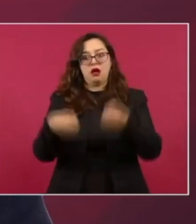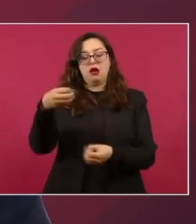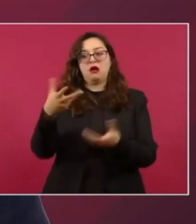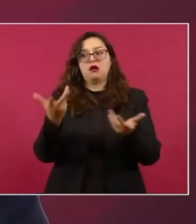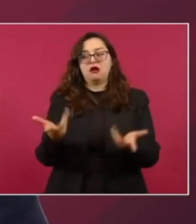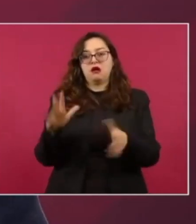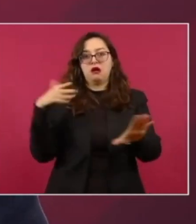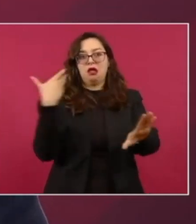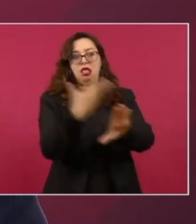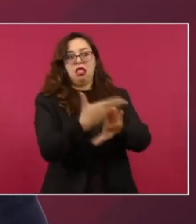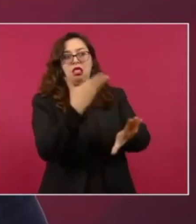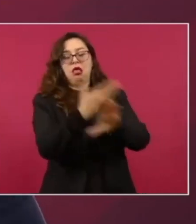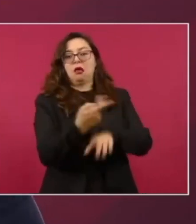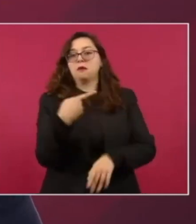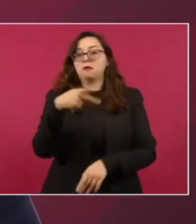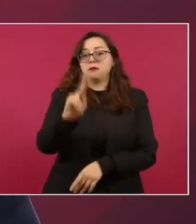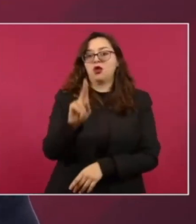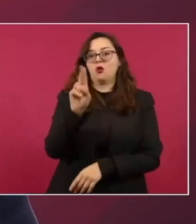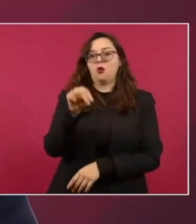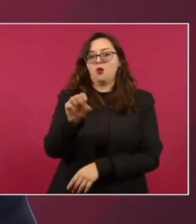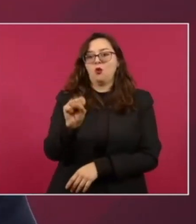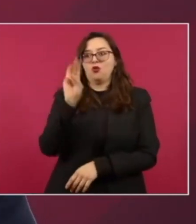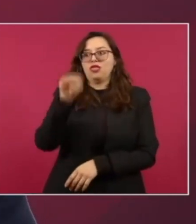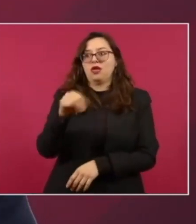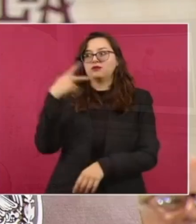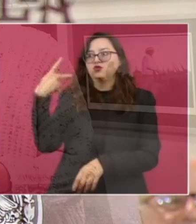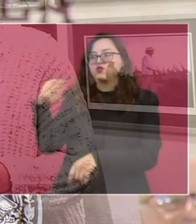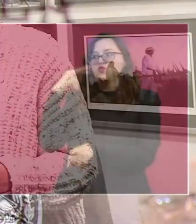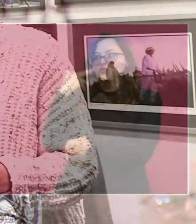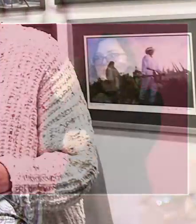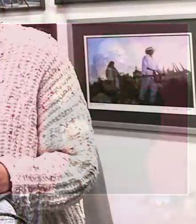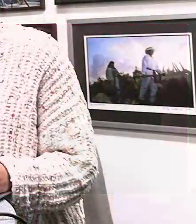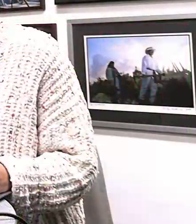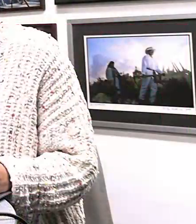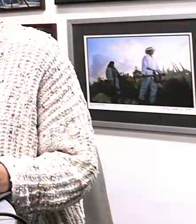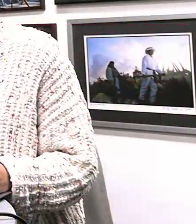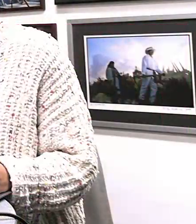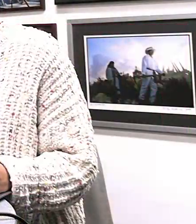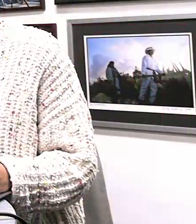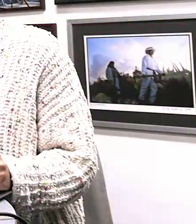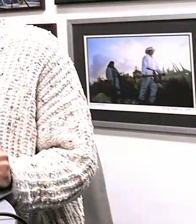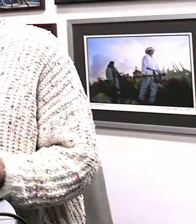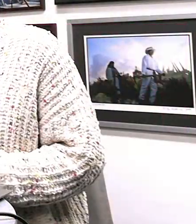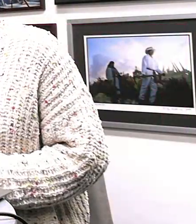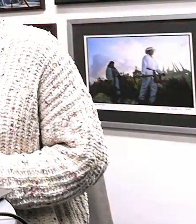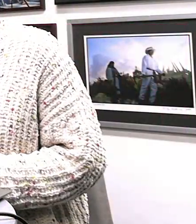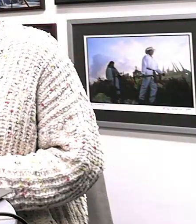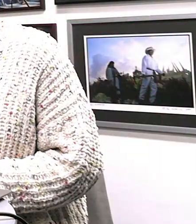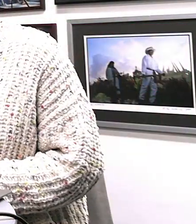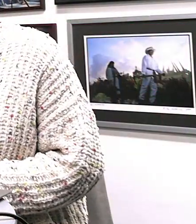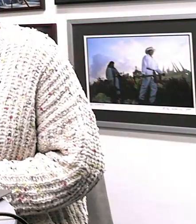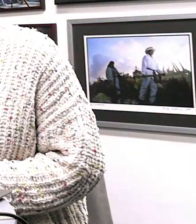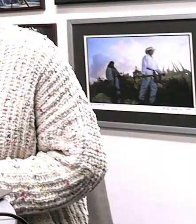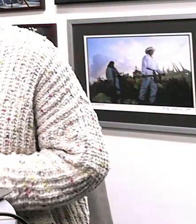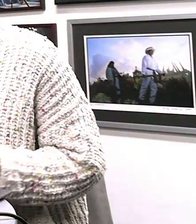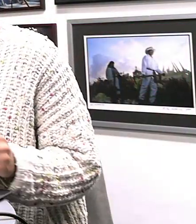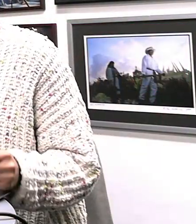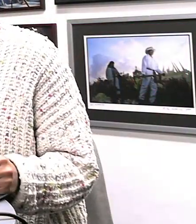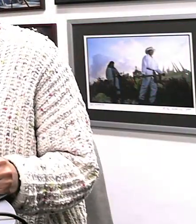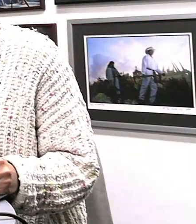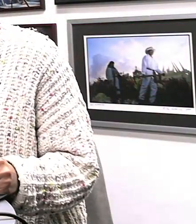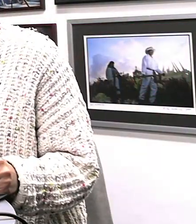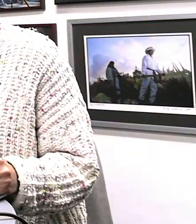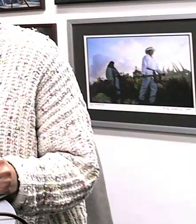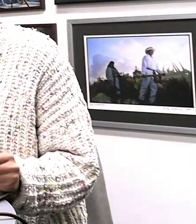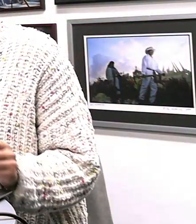responsabilidad que tienen, sino que emitan ellos una resolución. La siguiente información